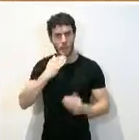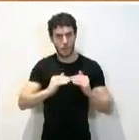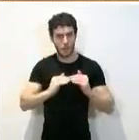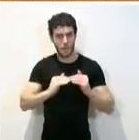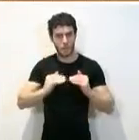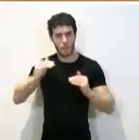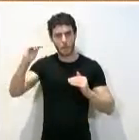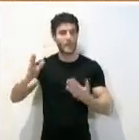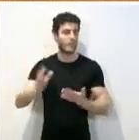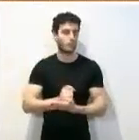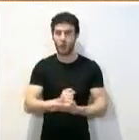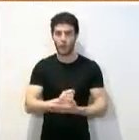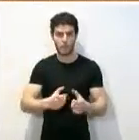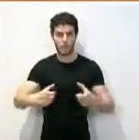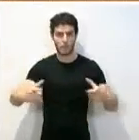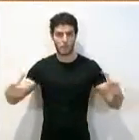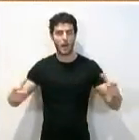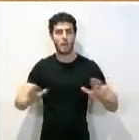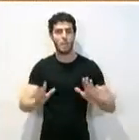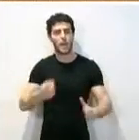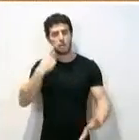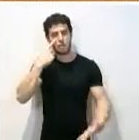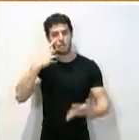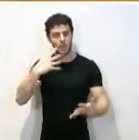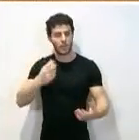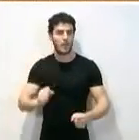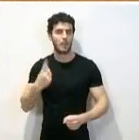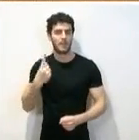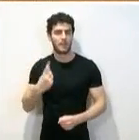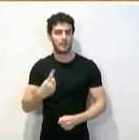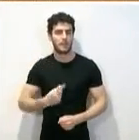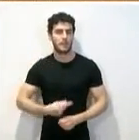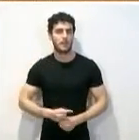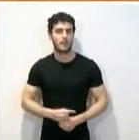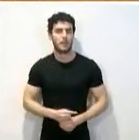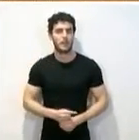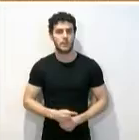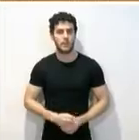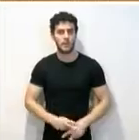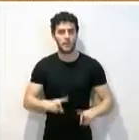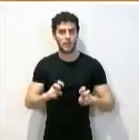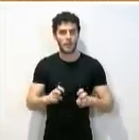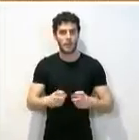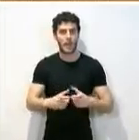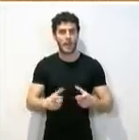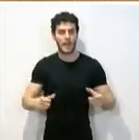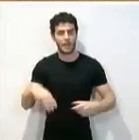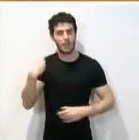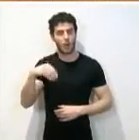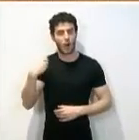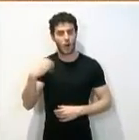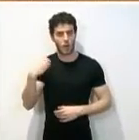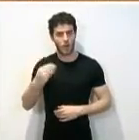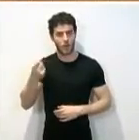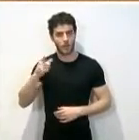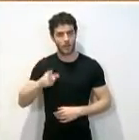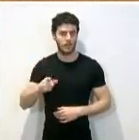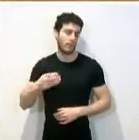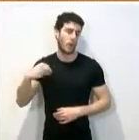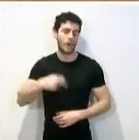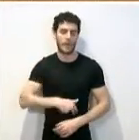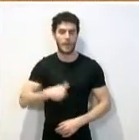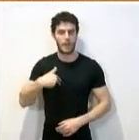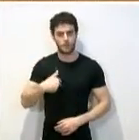pero lo que más llama la atención es el incremento entre los adolescentes y jóvenes.